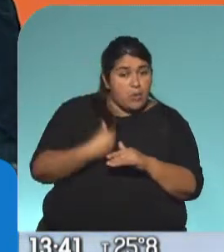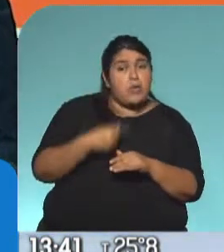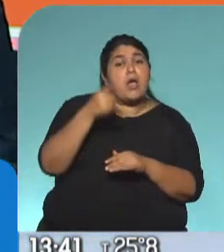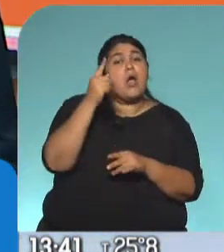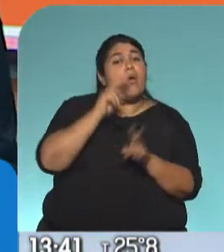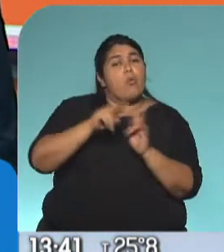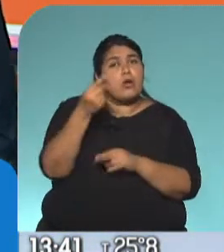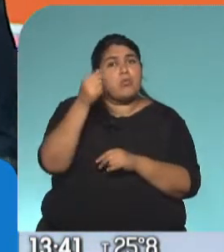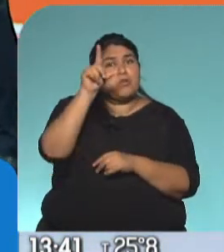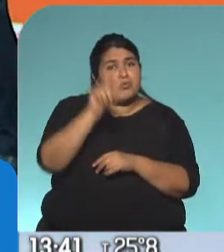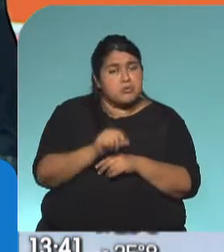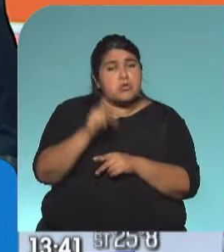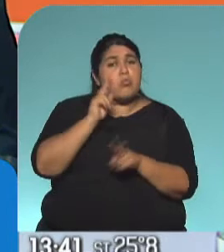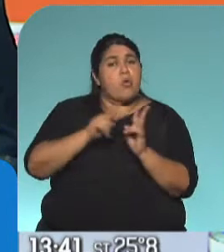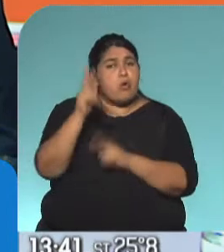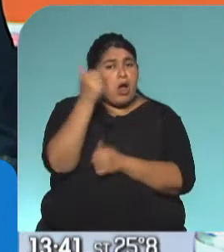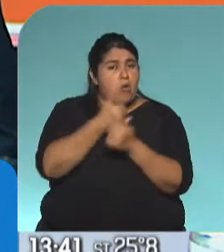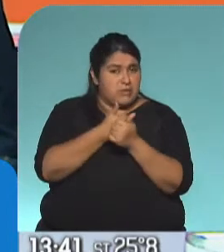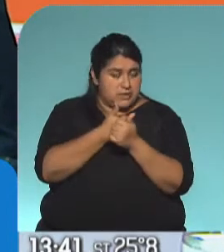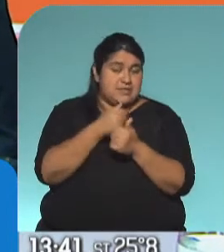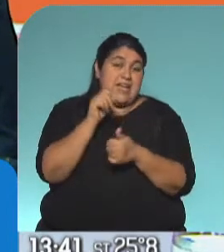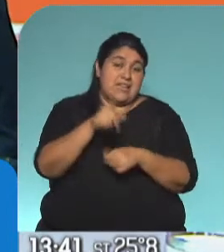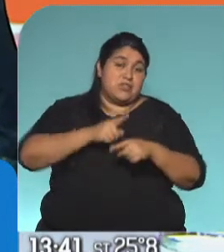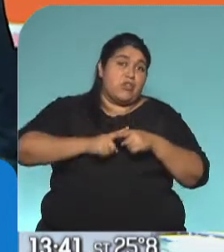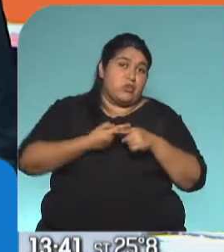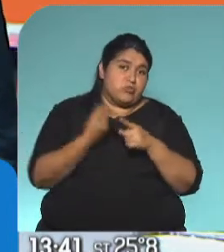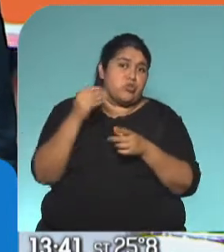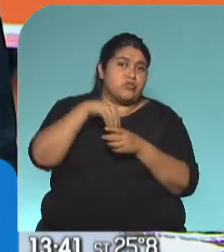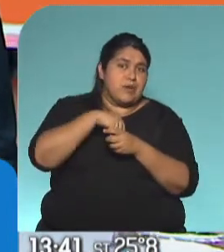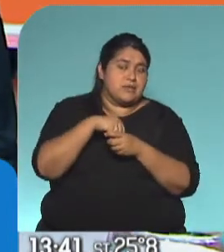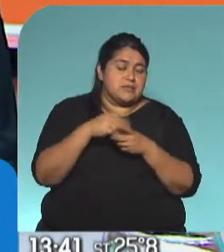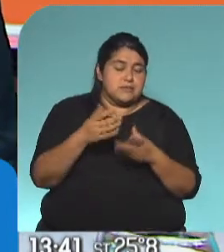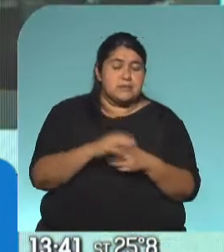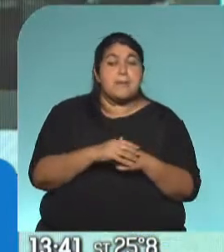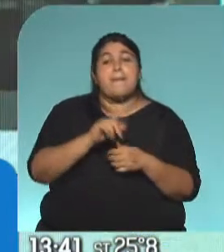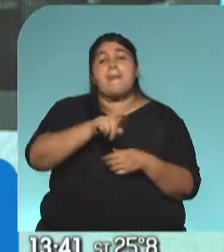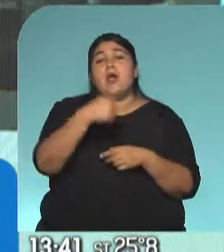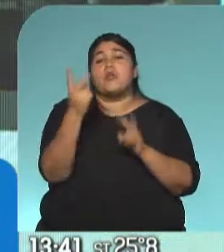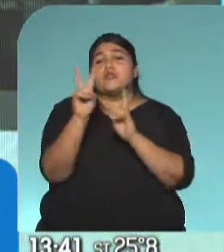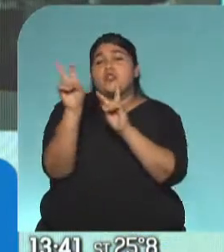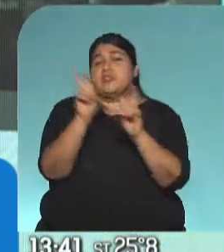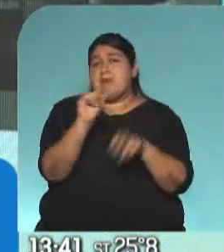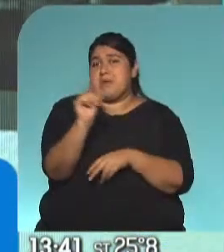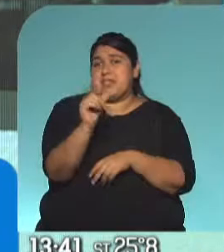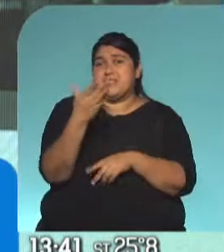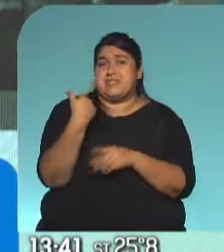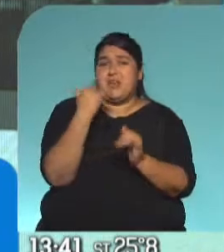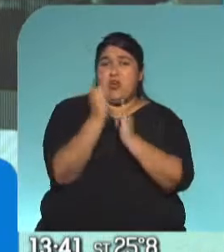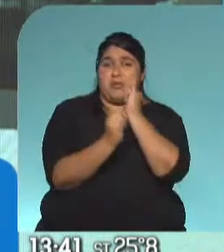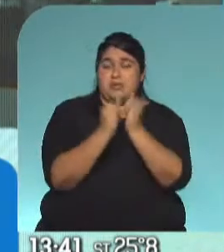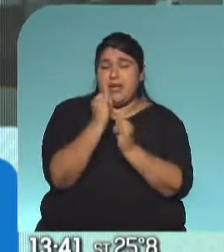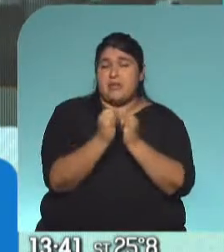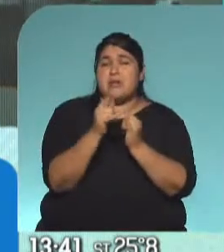muy barato y seguir siendo competitiva. Esta es otra discusión que está detrás de las relaciones entre ambos países. Y otro de los temas, lo mencionábamos recién también, es